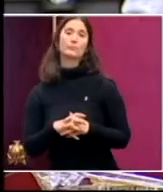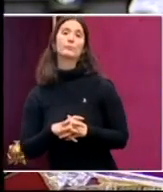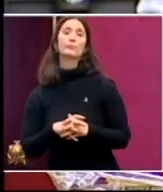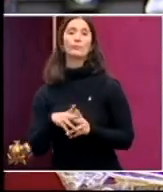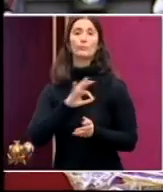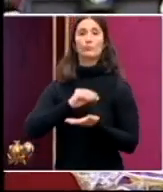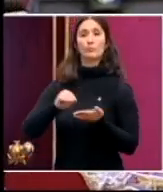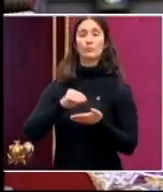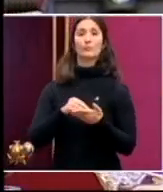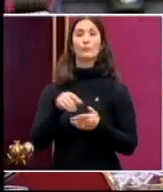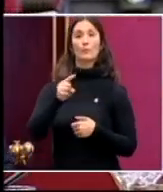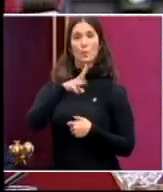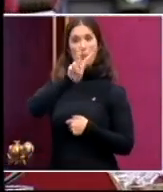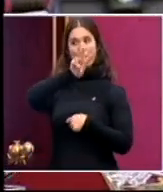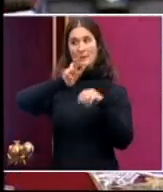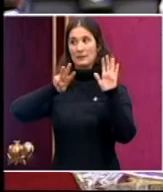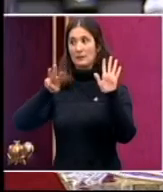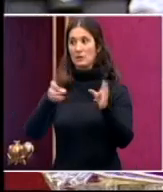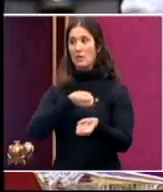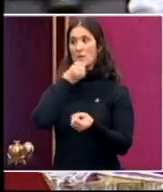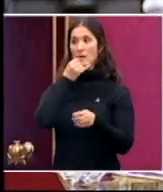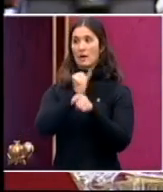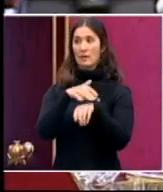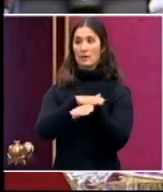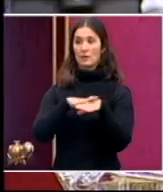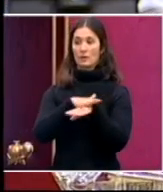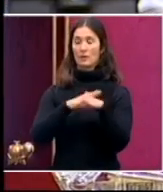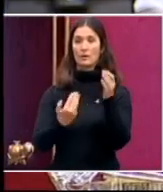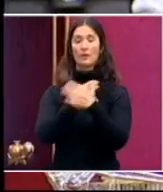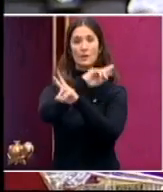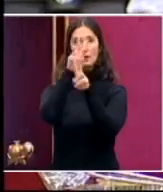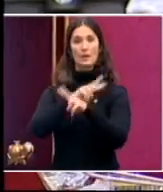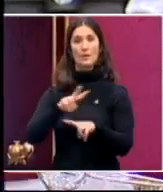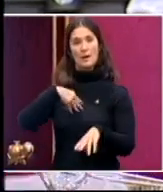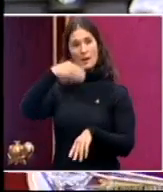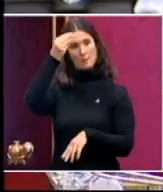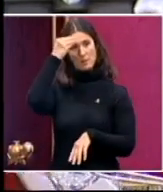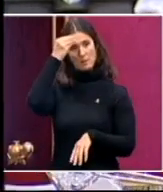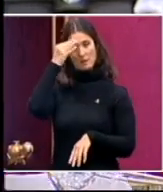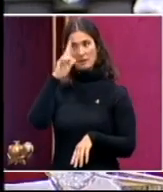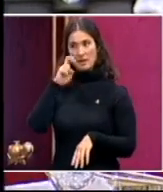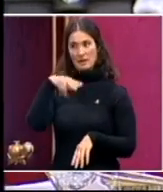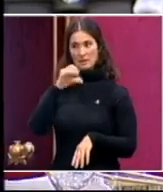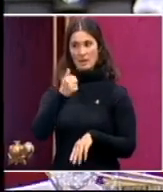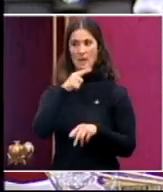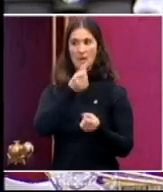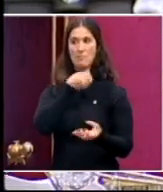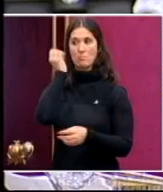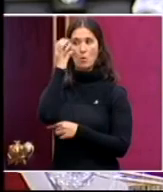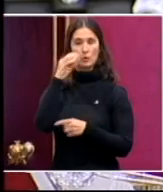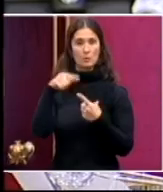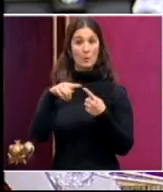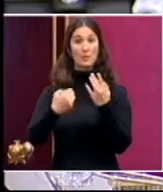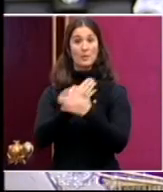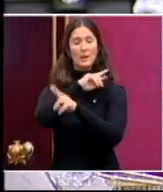secretario. Número 28, declaración institucional del Día Internacional de la Memoria Transa. Exposición de motivos. El